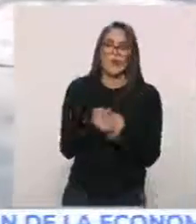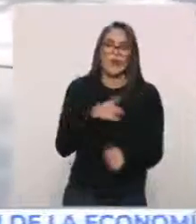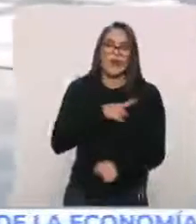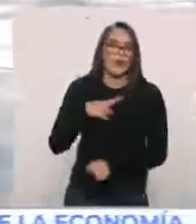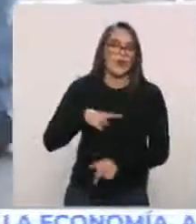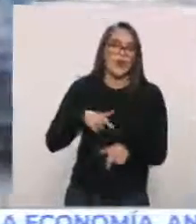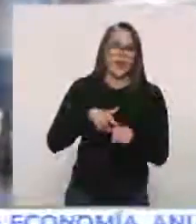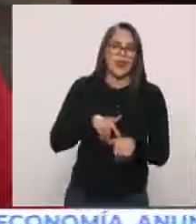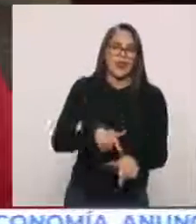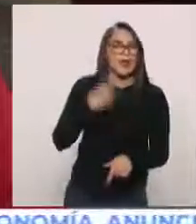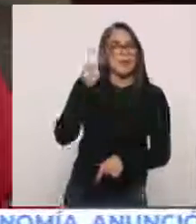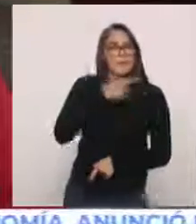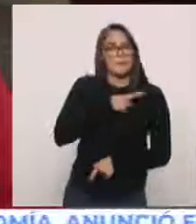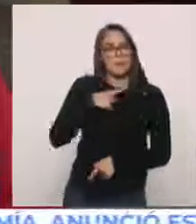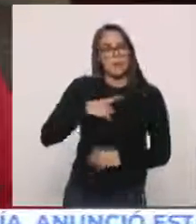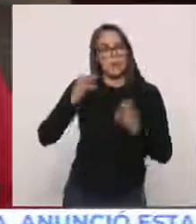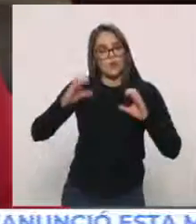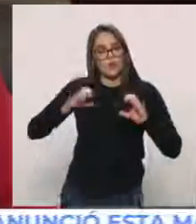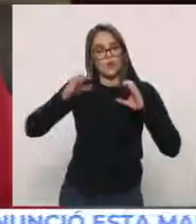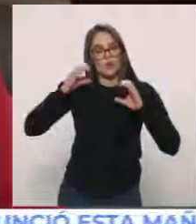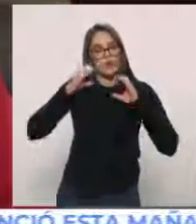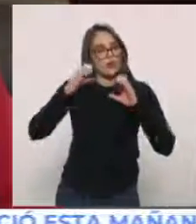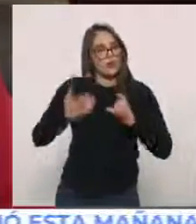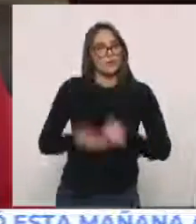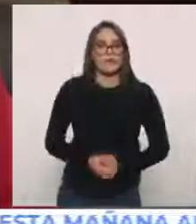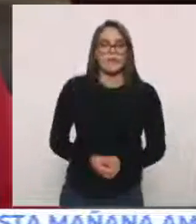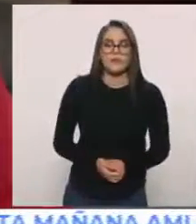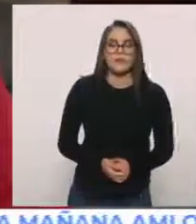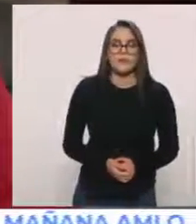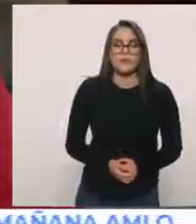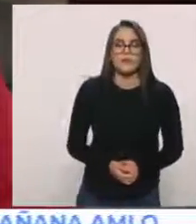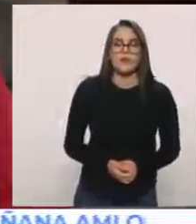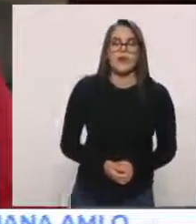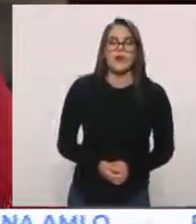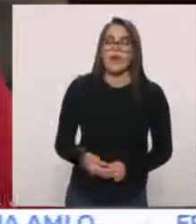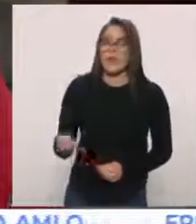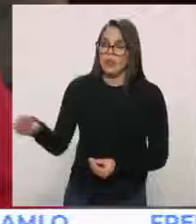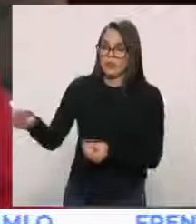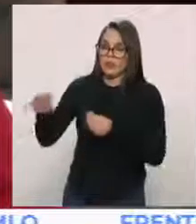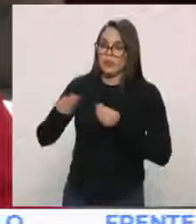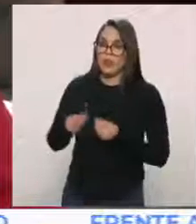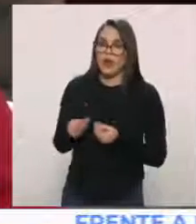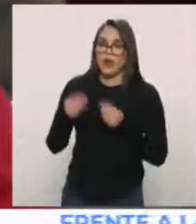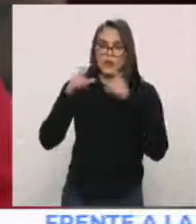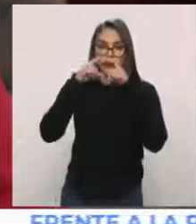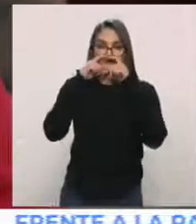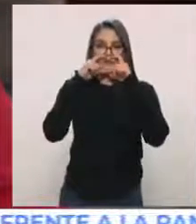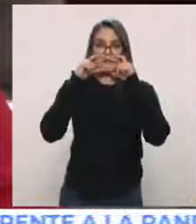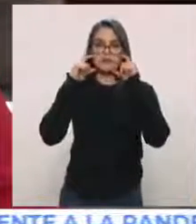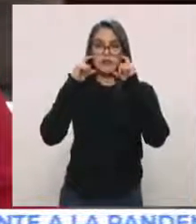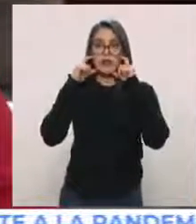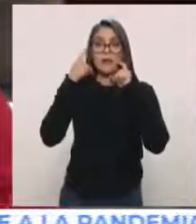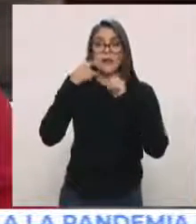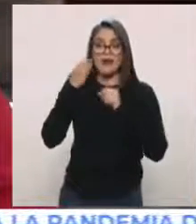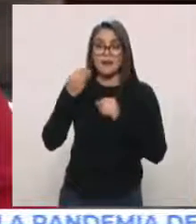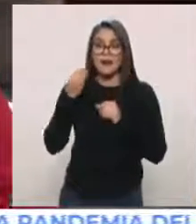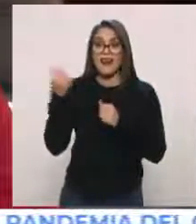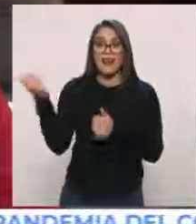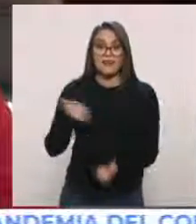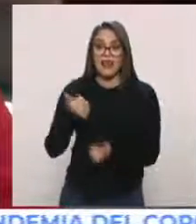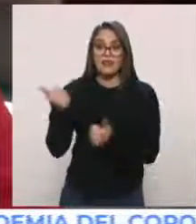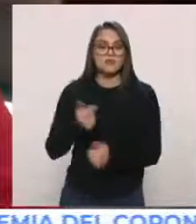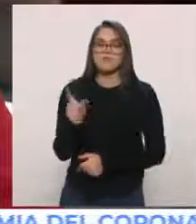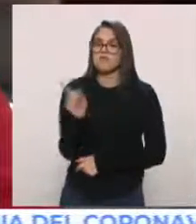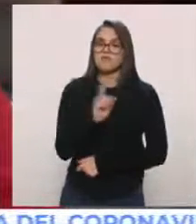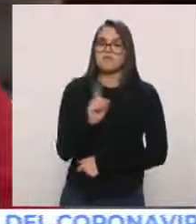protección que se puedan conseguir. Dieron cubrebocas, pero no ha sido constante el seguimiento. Yo